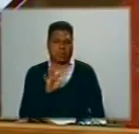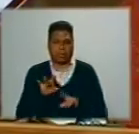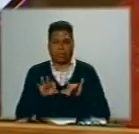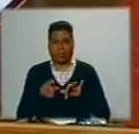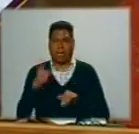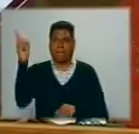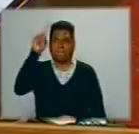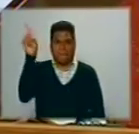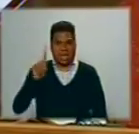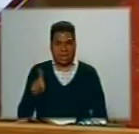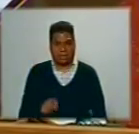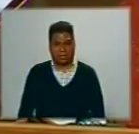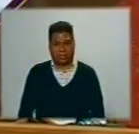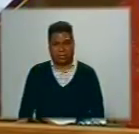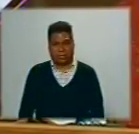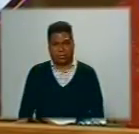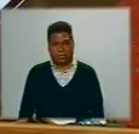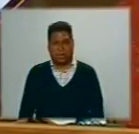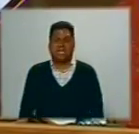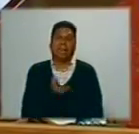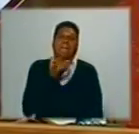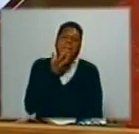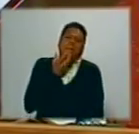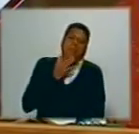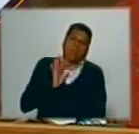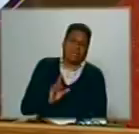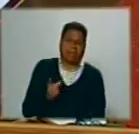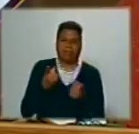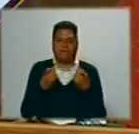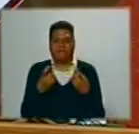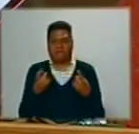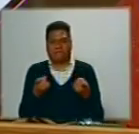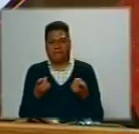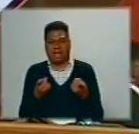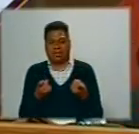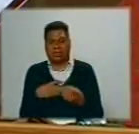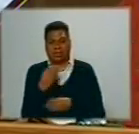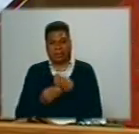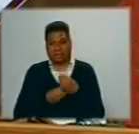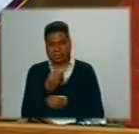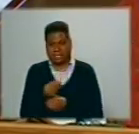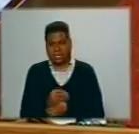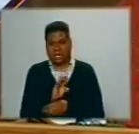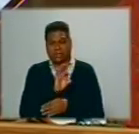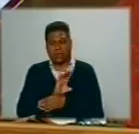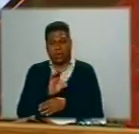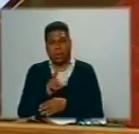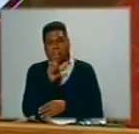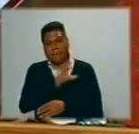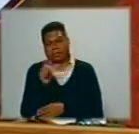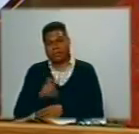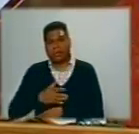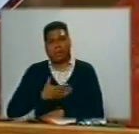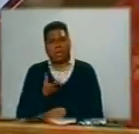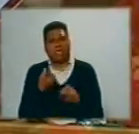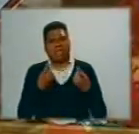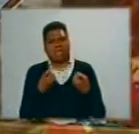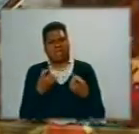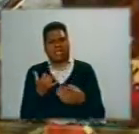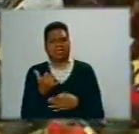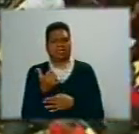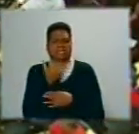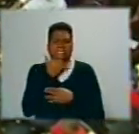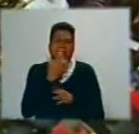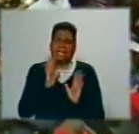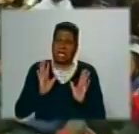eléctricos, susceptibles de presentar fallas o desperfectos, deberán ser obligatoriamente garantizados por el proveedor para cubrir deficiencias de la